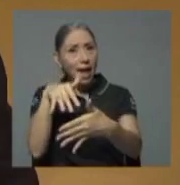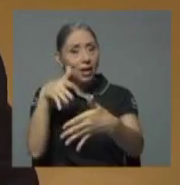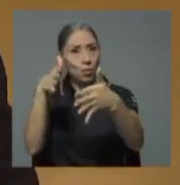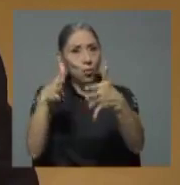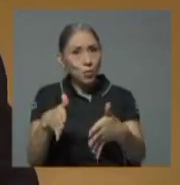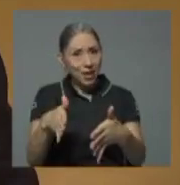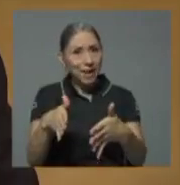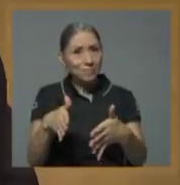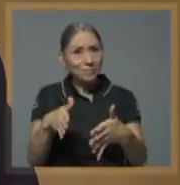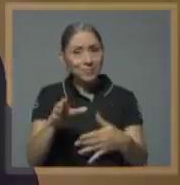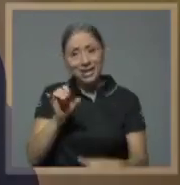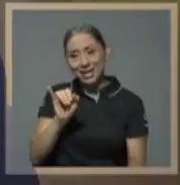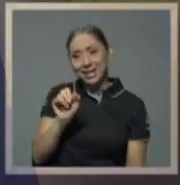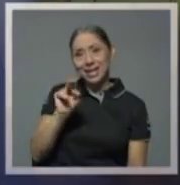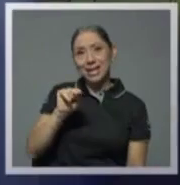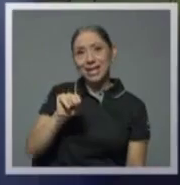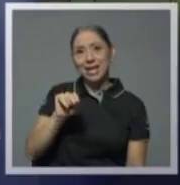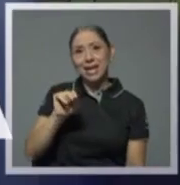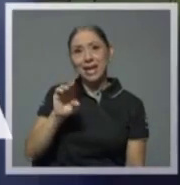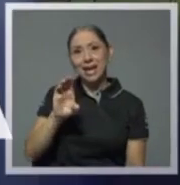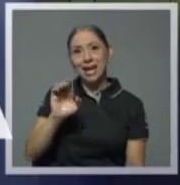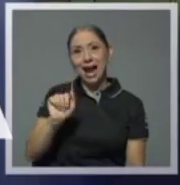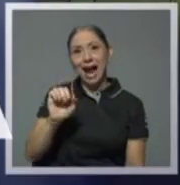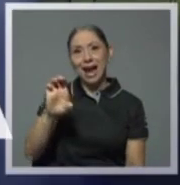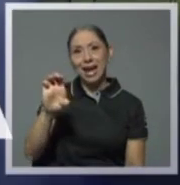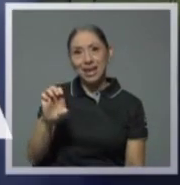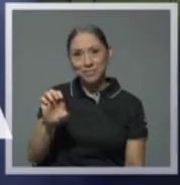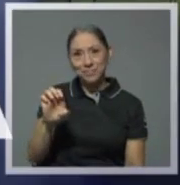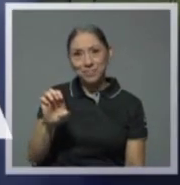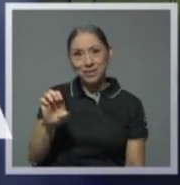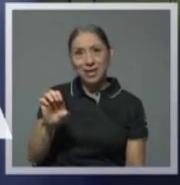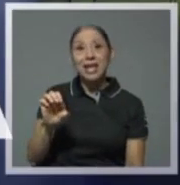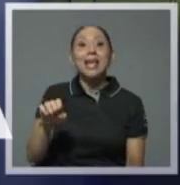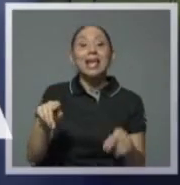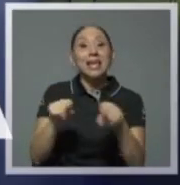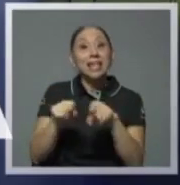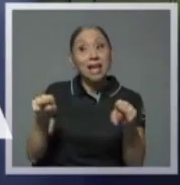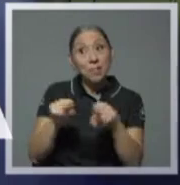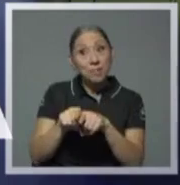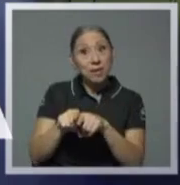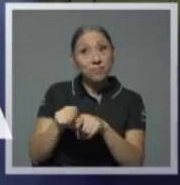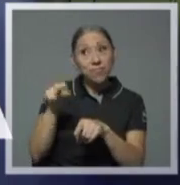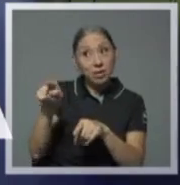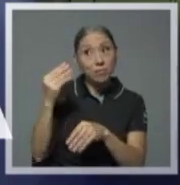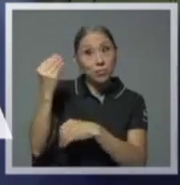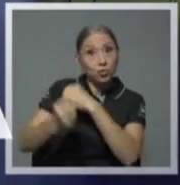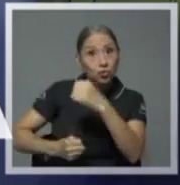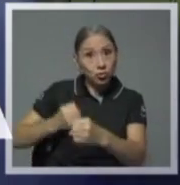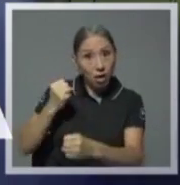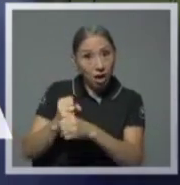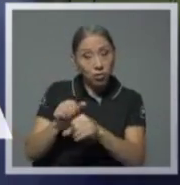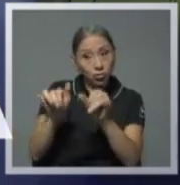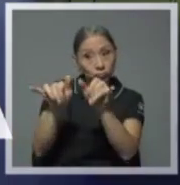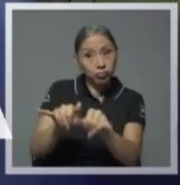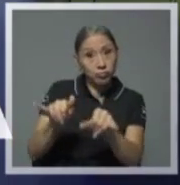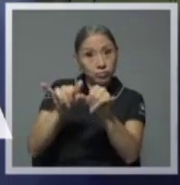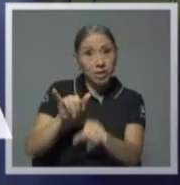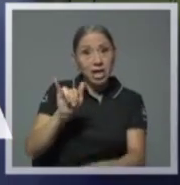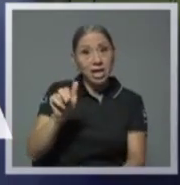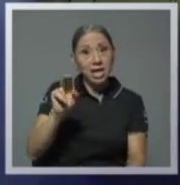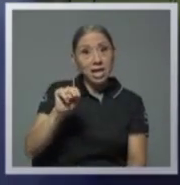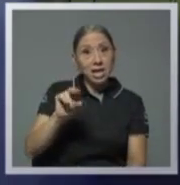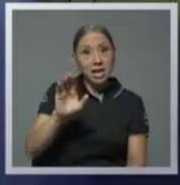exalumna en el INCAE y coetánea con sus años en el INCAE, me